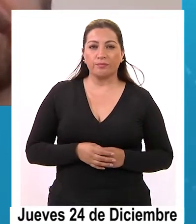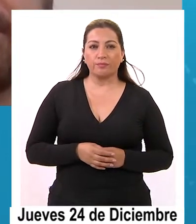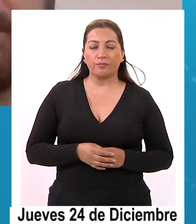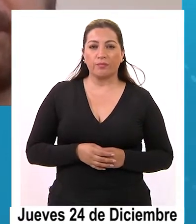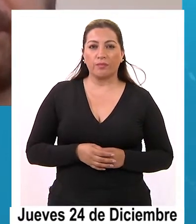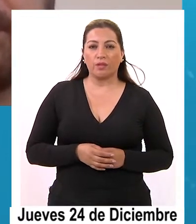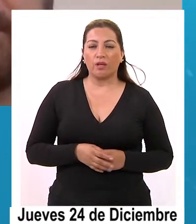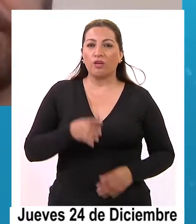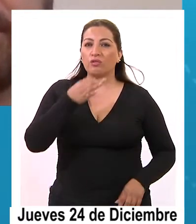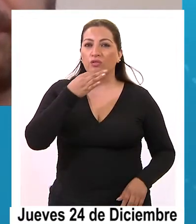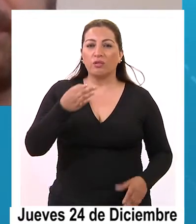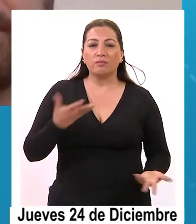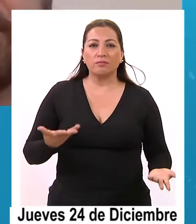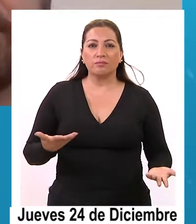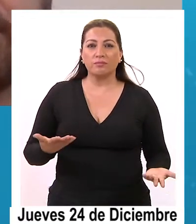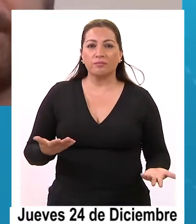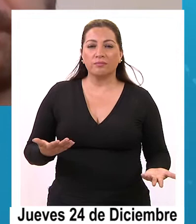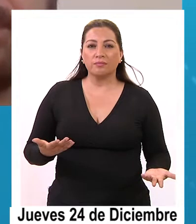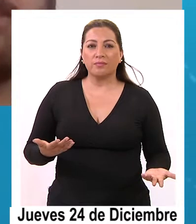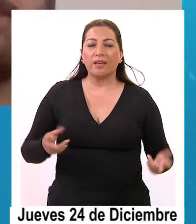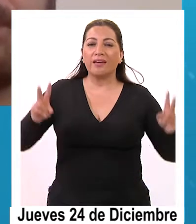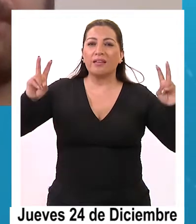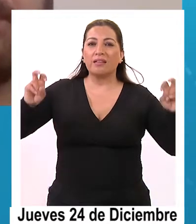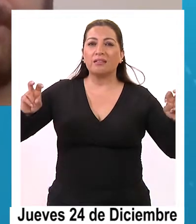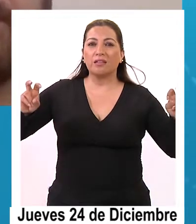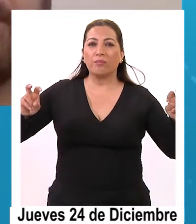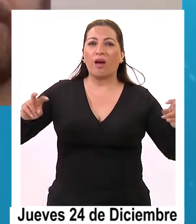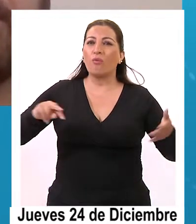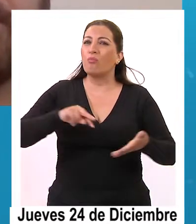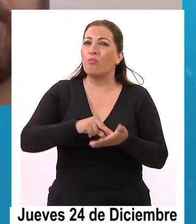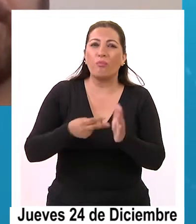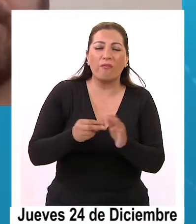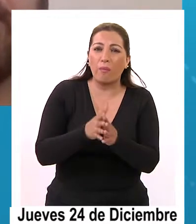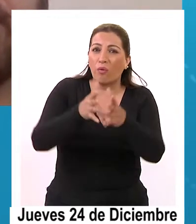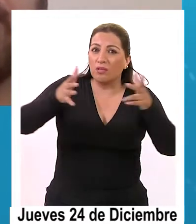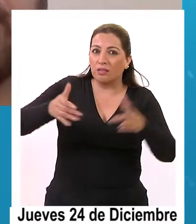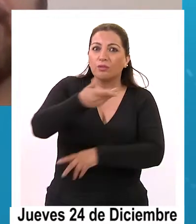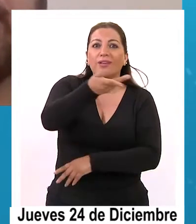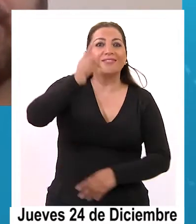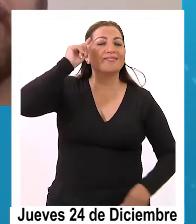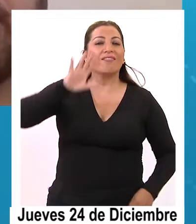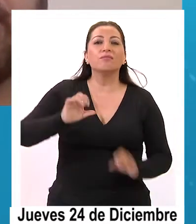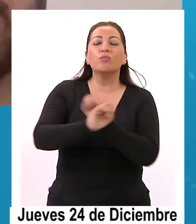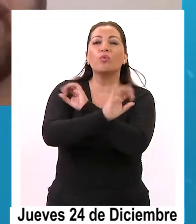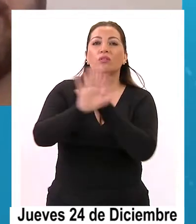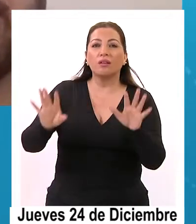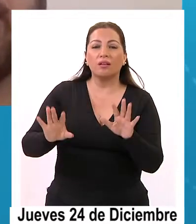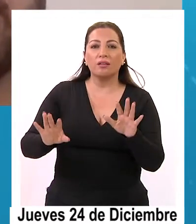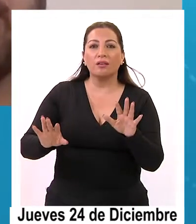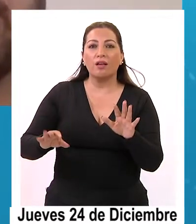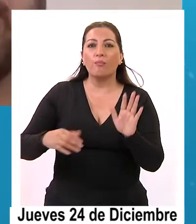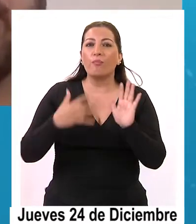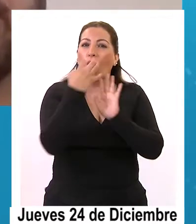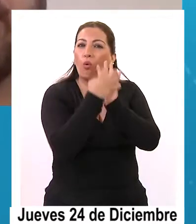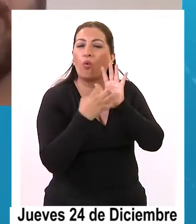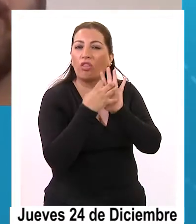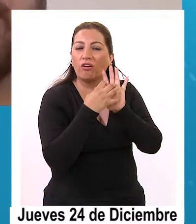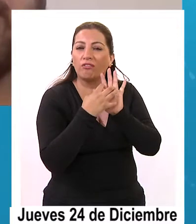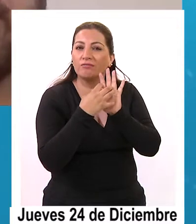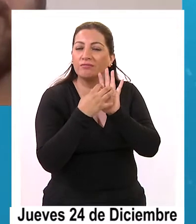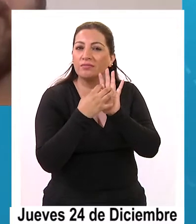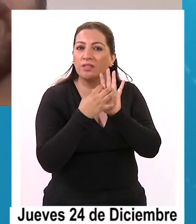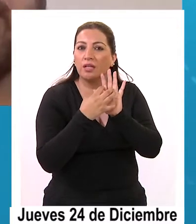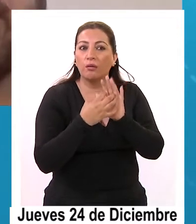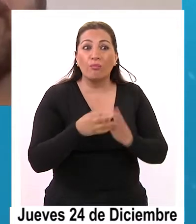Lamentablemente, yo me refiero al escudo de arma, que tiene más de una centuria. Es claro, ¿cierto? Por la razón o la